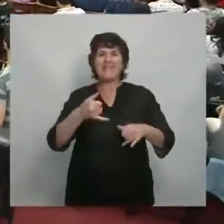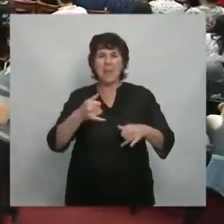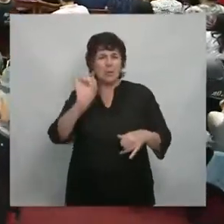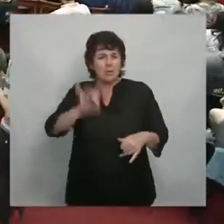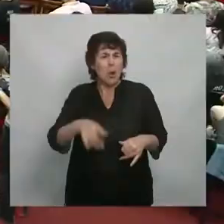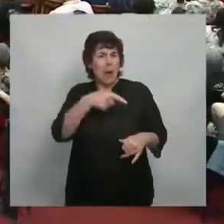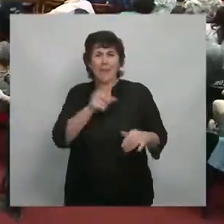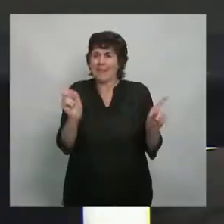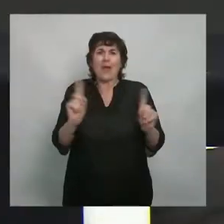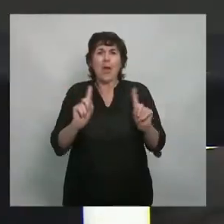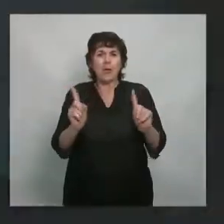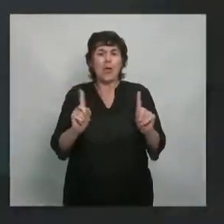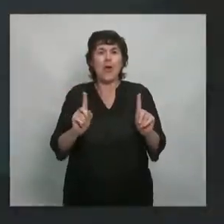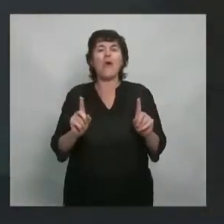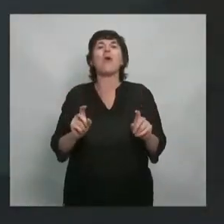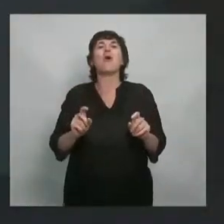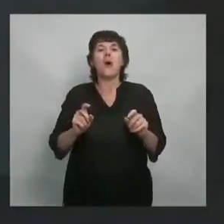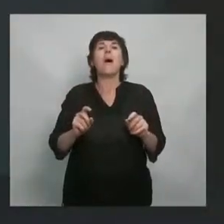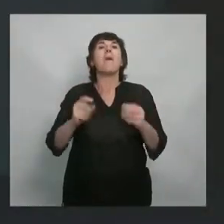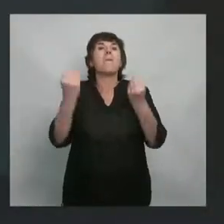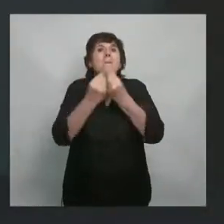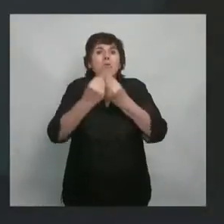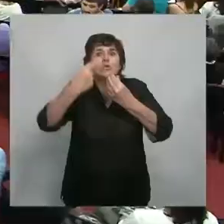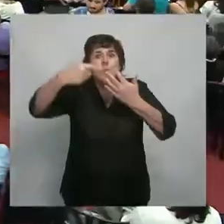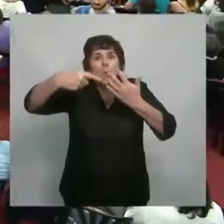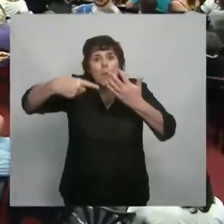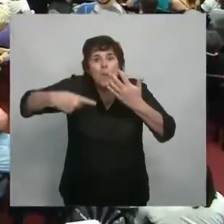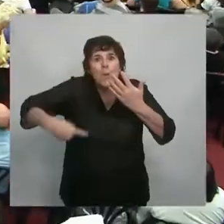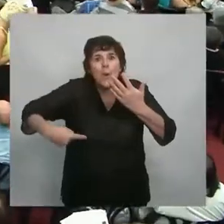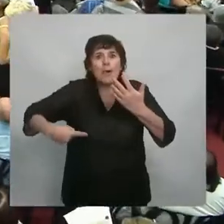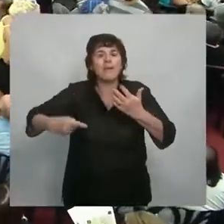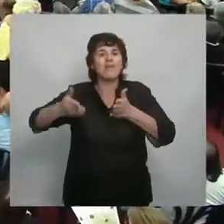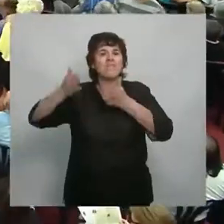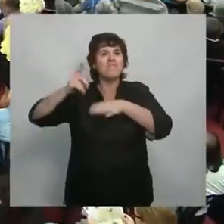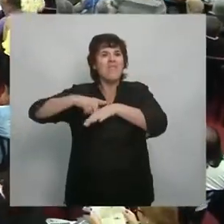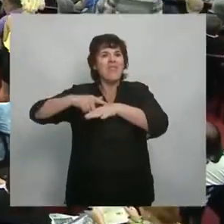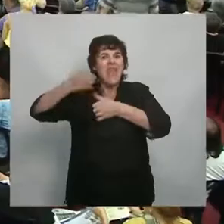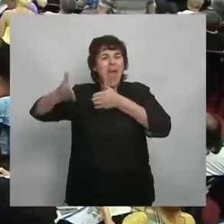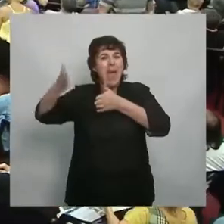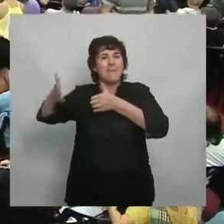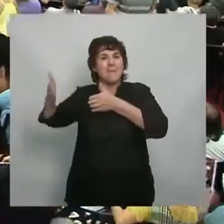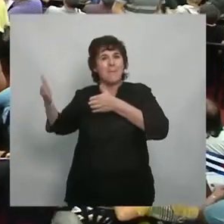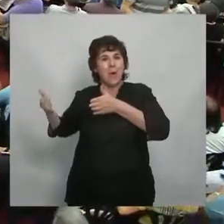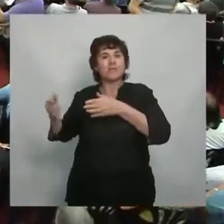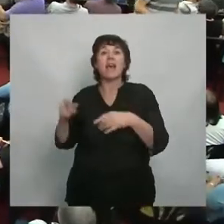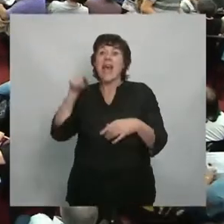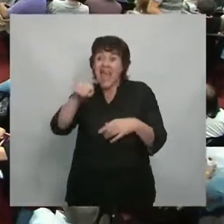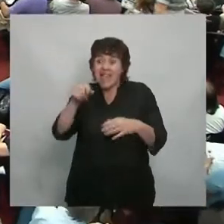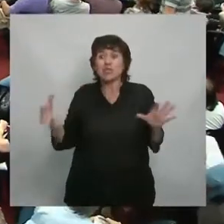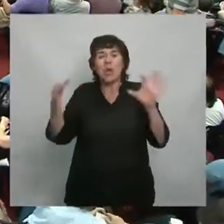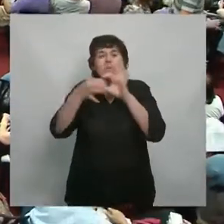está trabajando con una multiplicidad de tiempos. Y eso es una idea